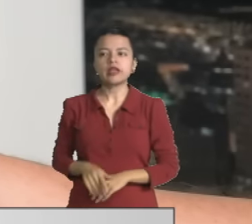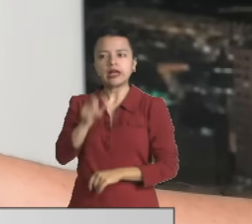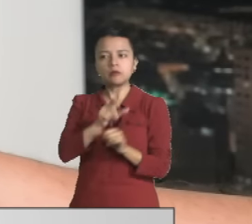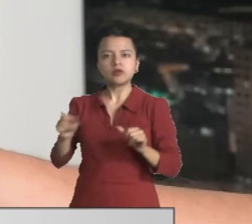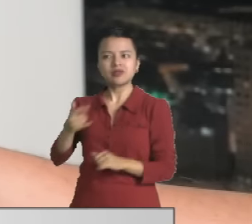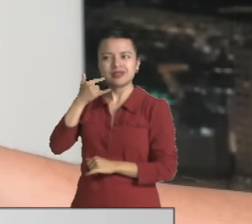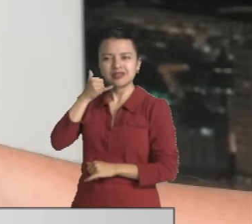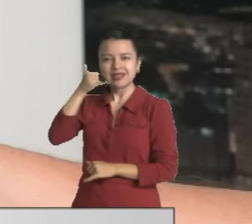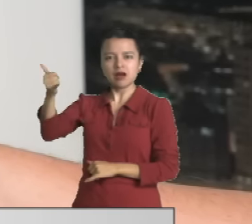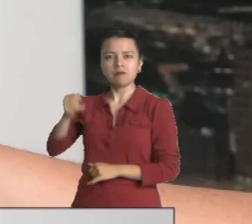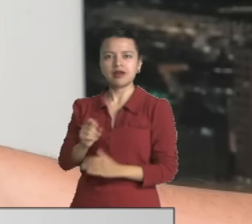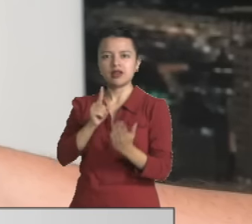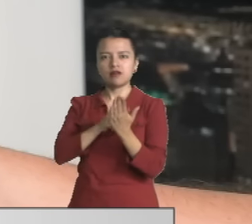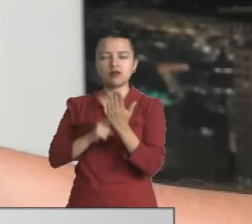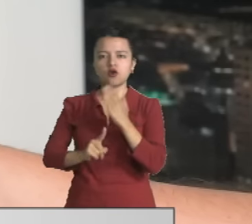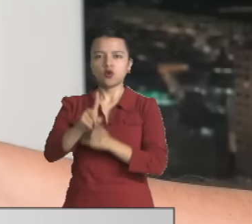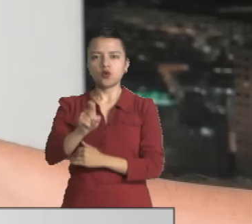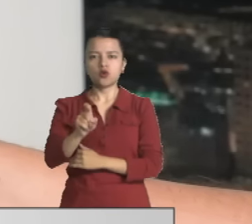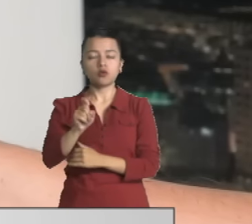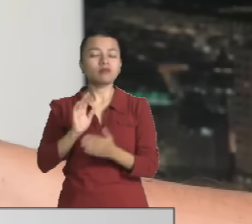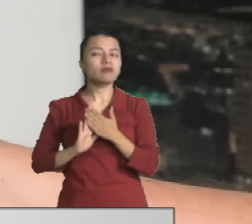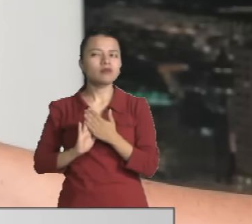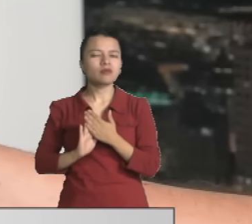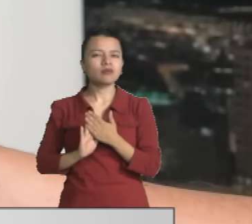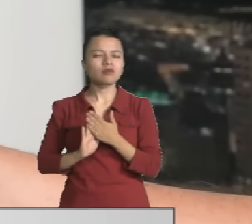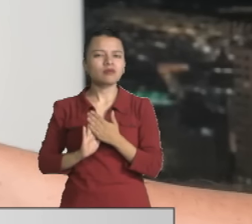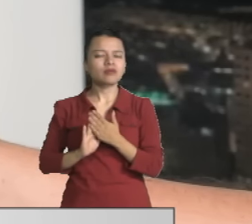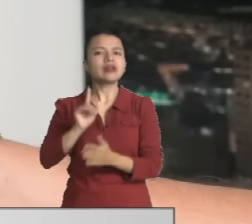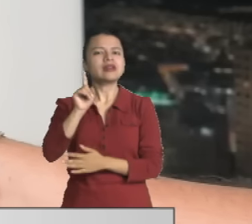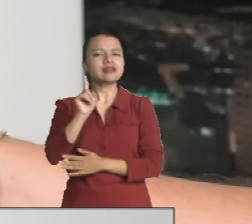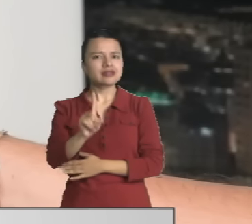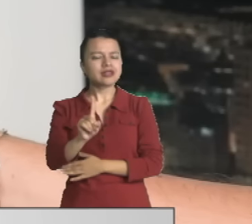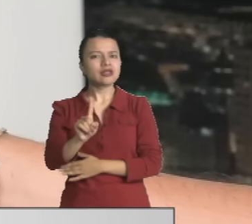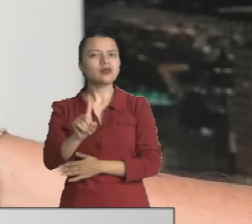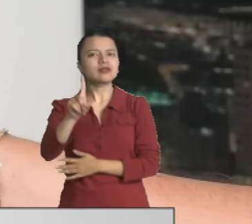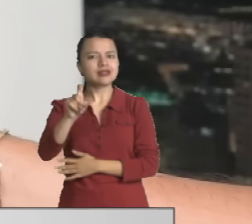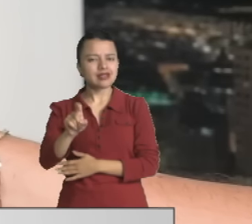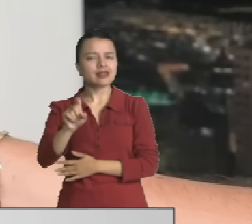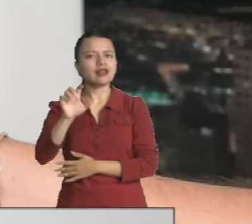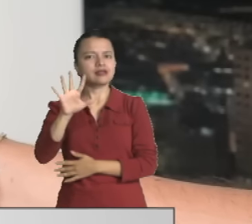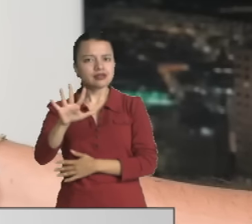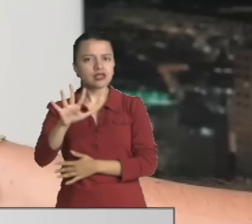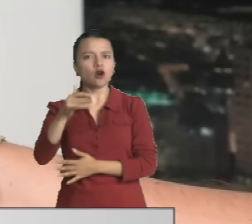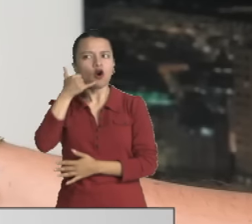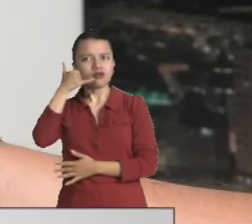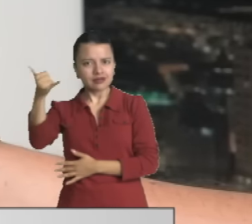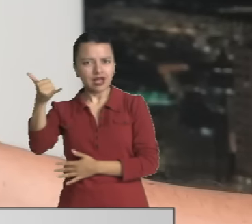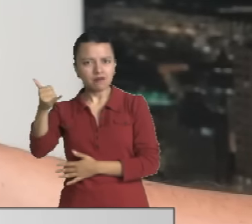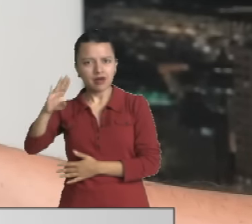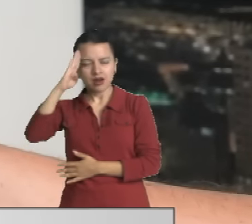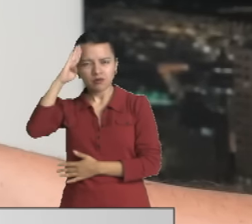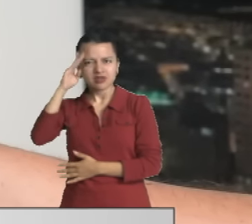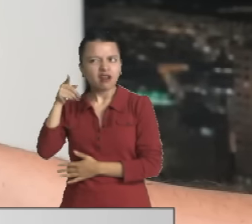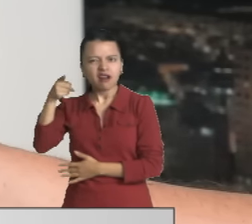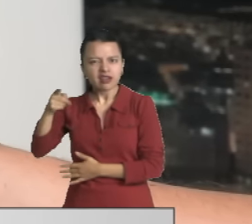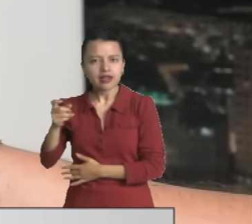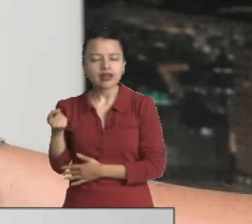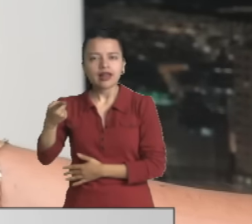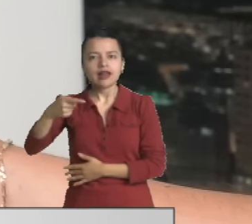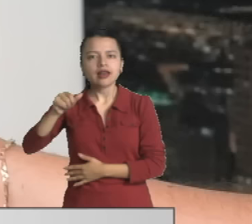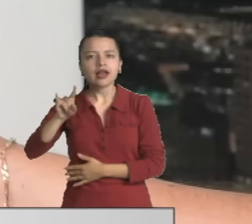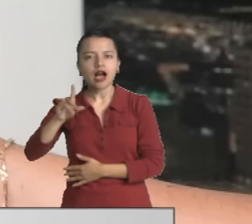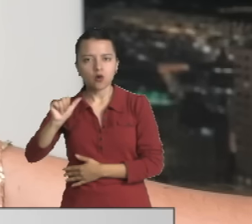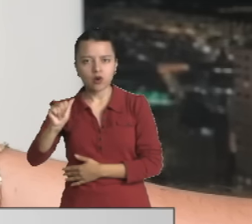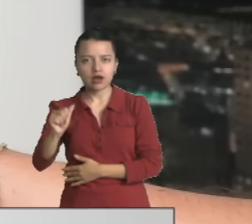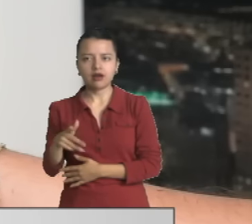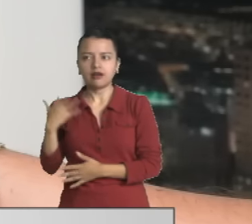la policía, yo no pago, yo denuncio, cuando son atendidos por el Gaula se ha evitado pagar alrededor de 103 mil millones de pesos